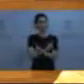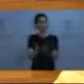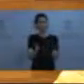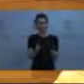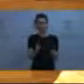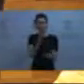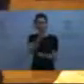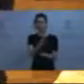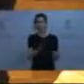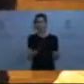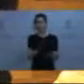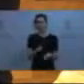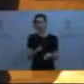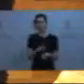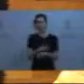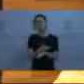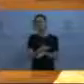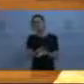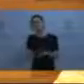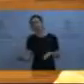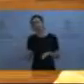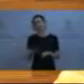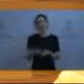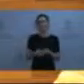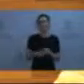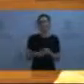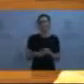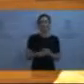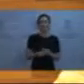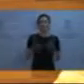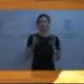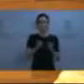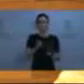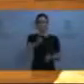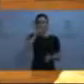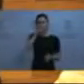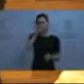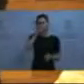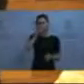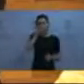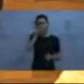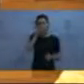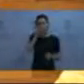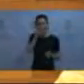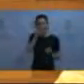por ejemplo, por ponerle ejemplos, ¿eh?, no es que con las calderas sin arreglar